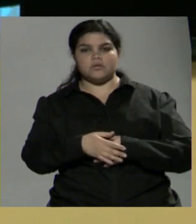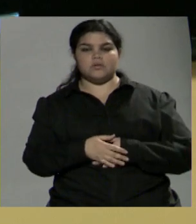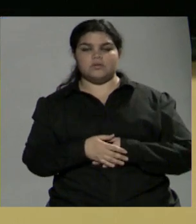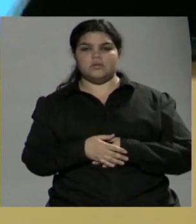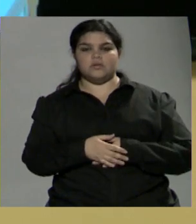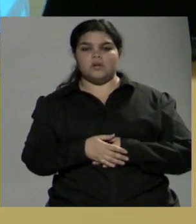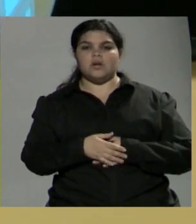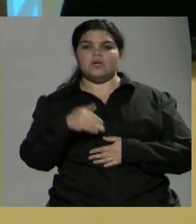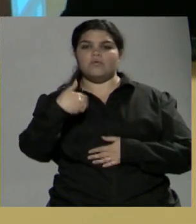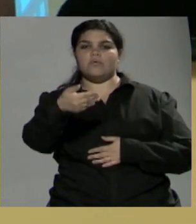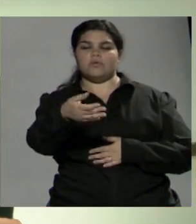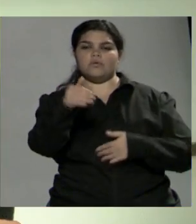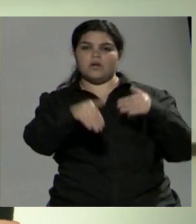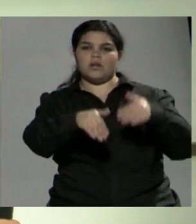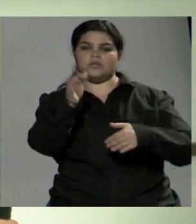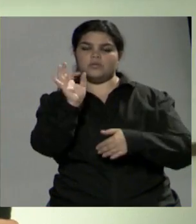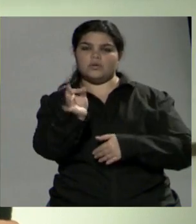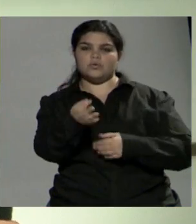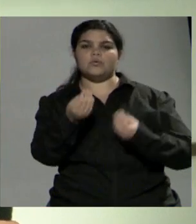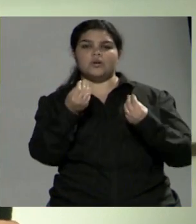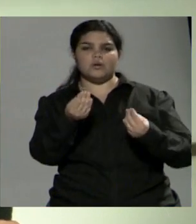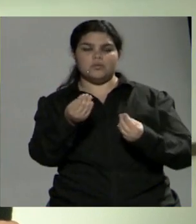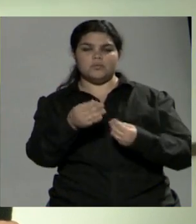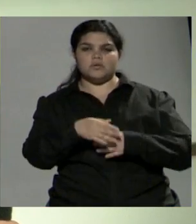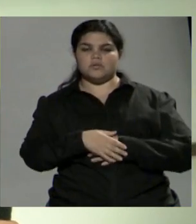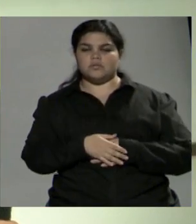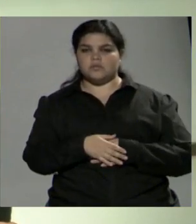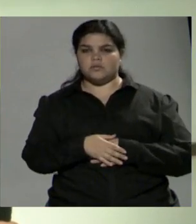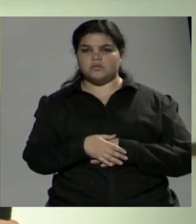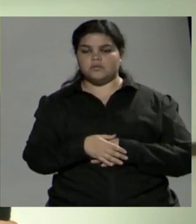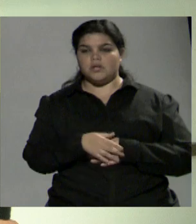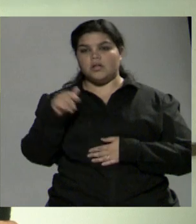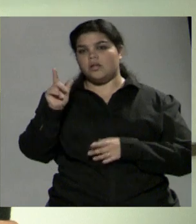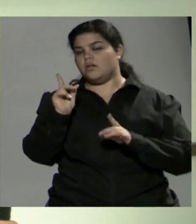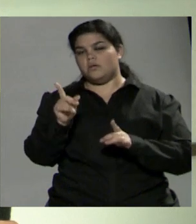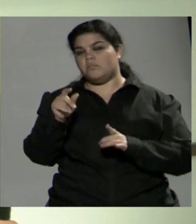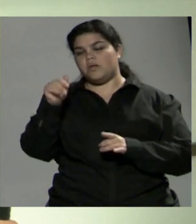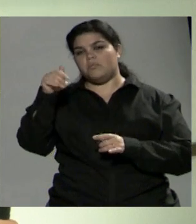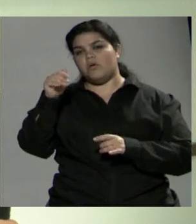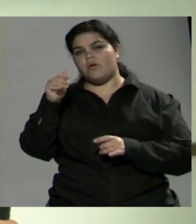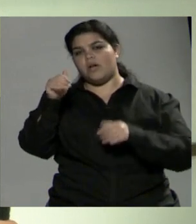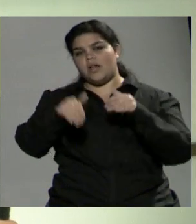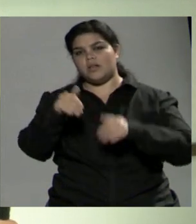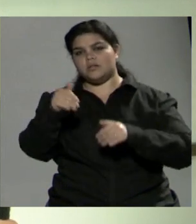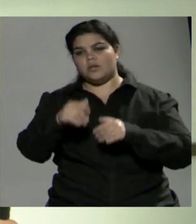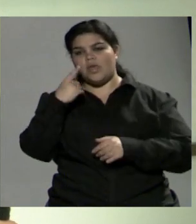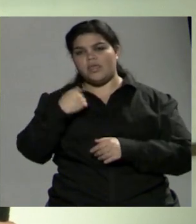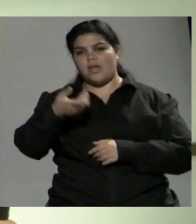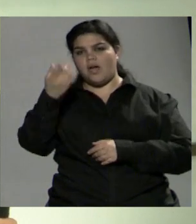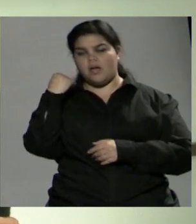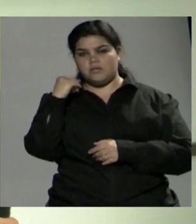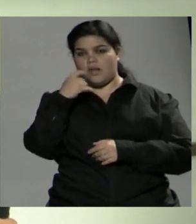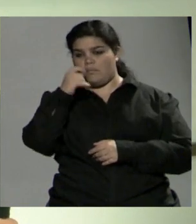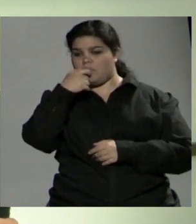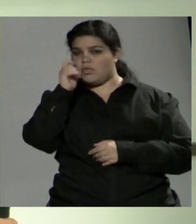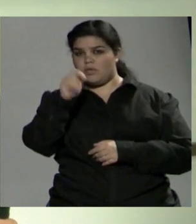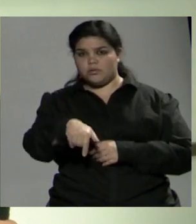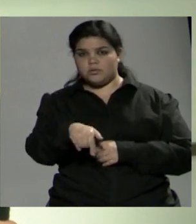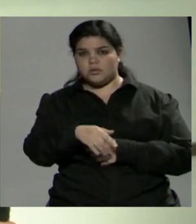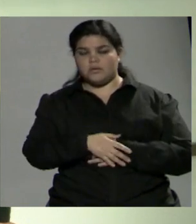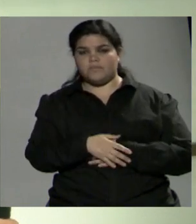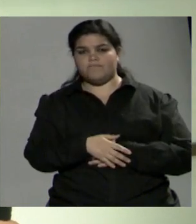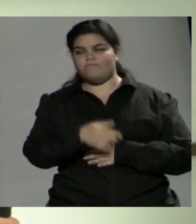primera candidata a senadora por la provincia de Buenos Aires. Claro. Walter, y hablando de Mendoza,